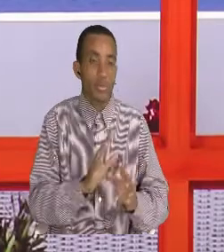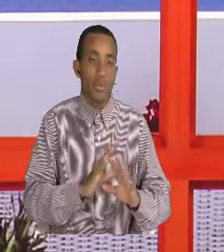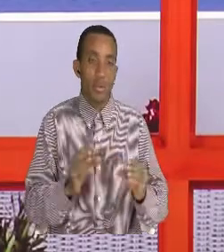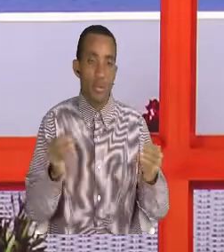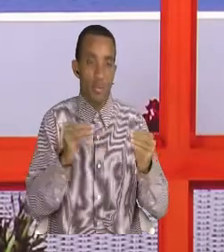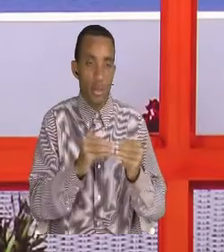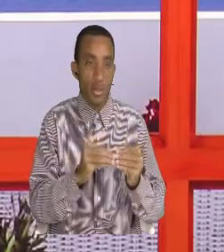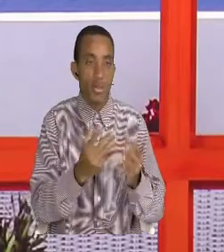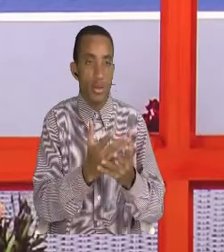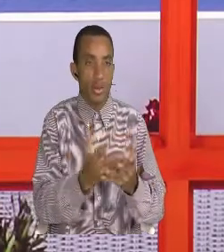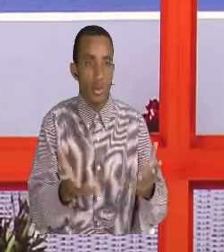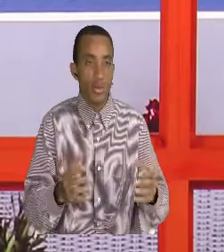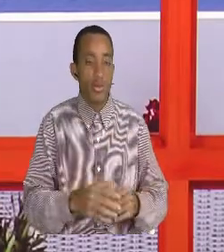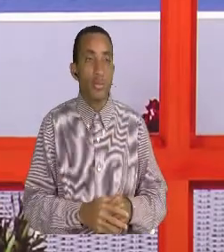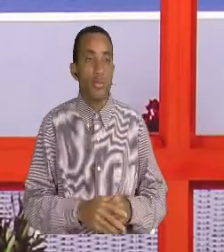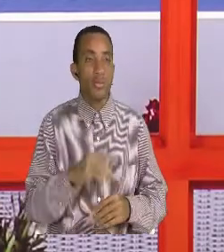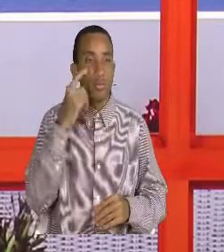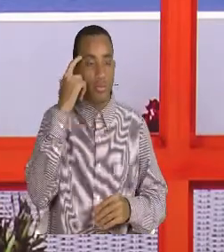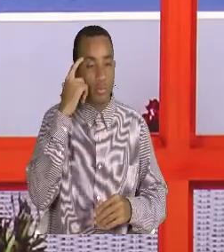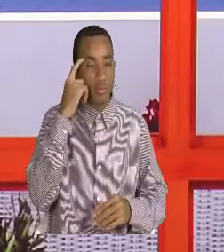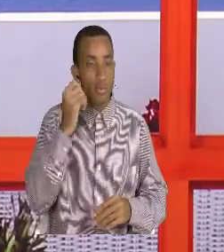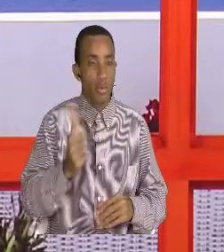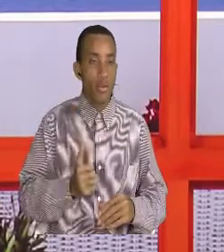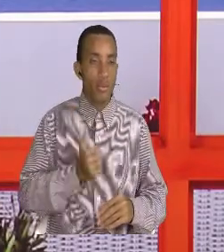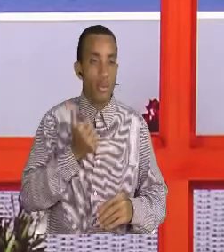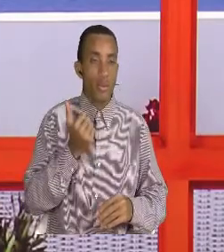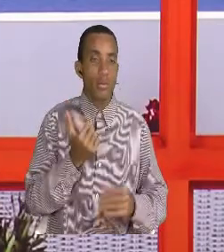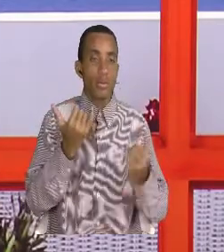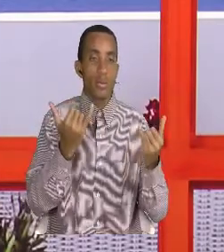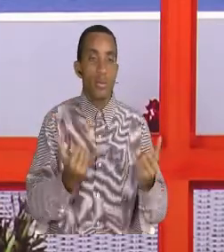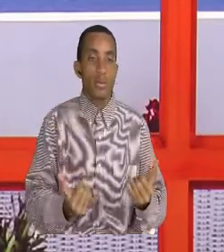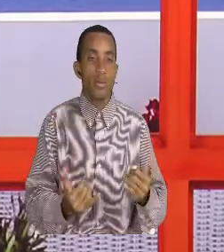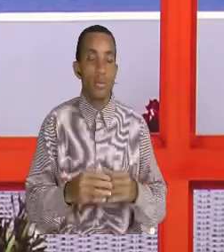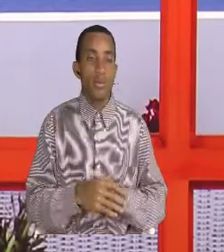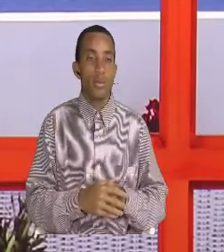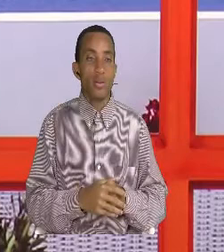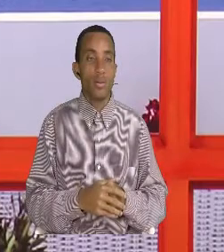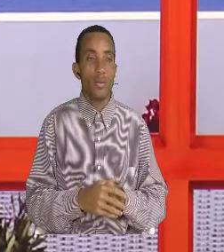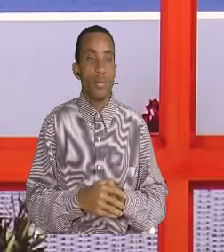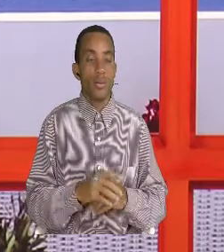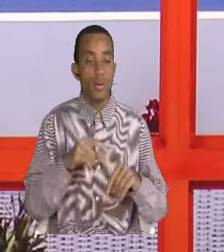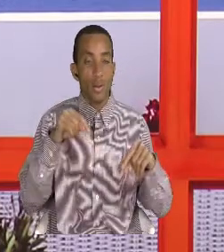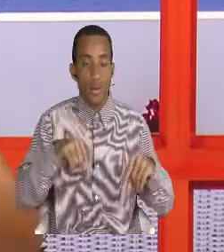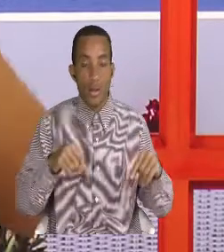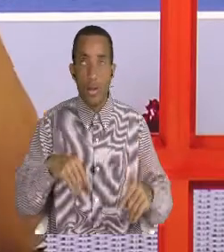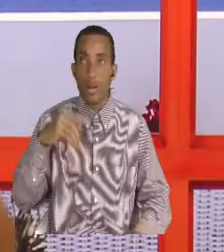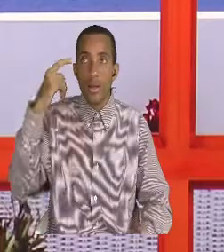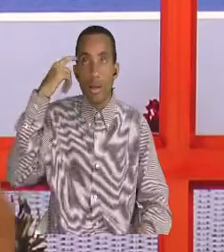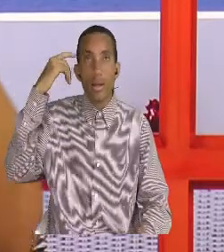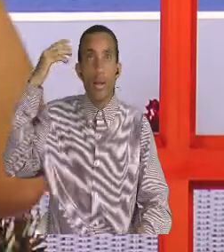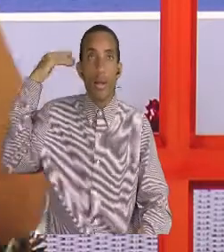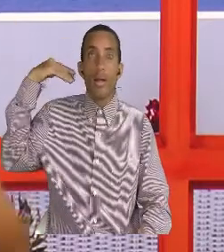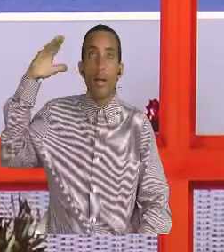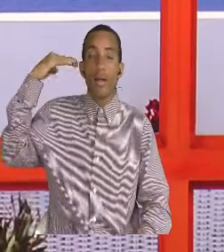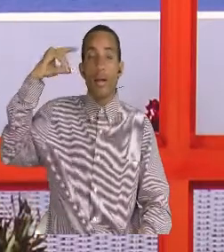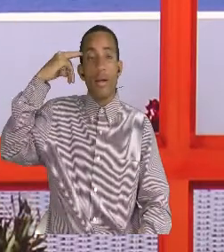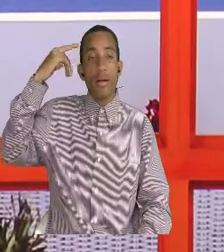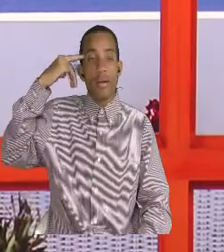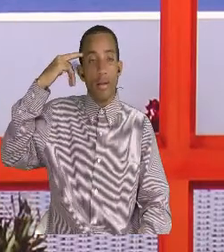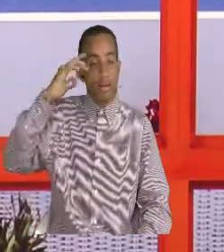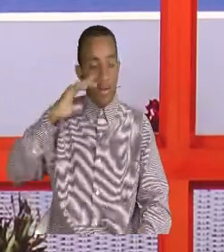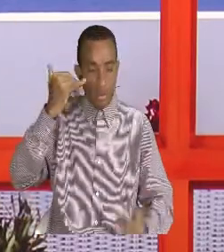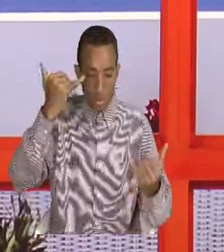hacer. Entonces, aprovechemos el día a día, centrémonos en el ahora, no nos quedemos pensando en lo que ha pasado ni en lo que vendrá,